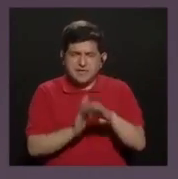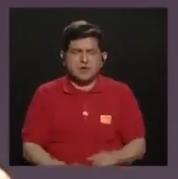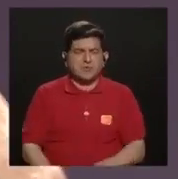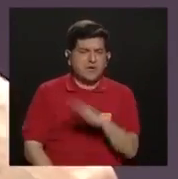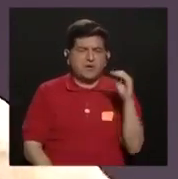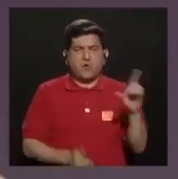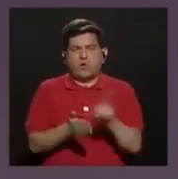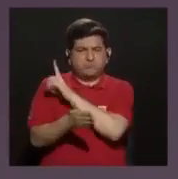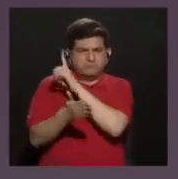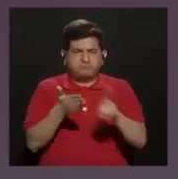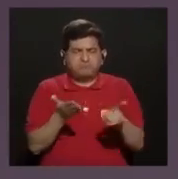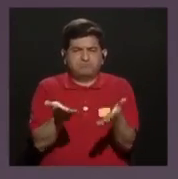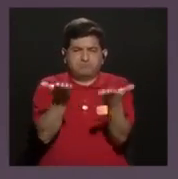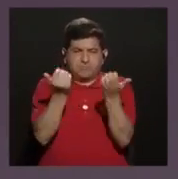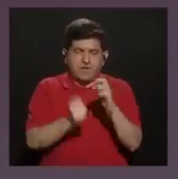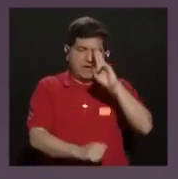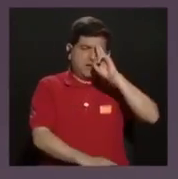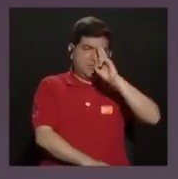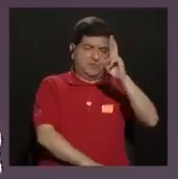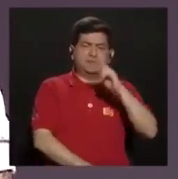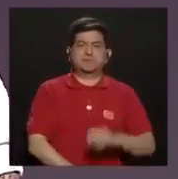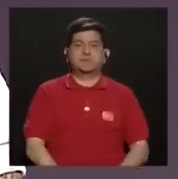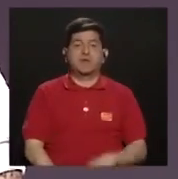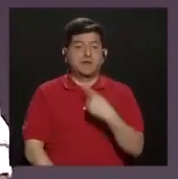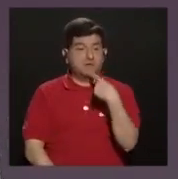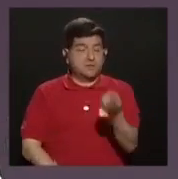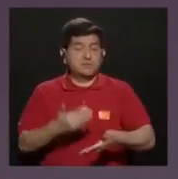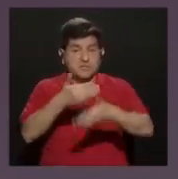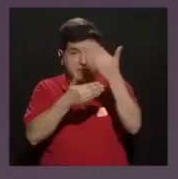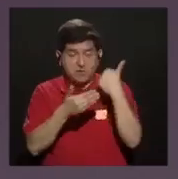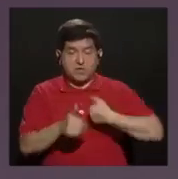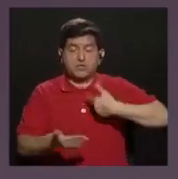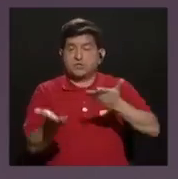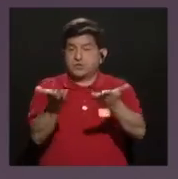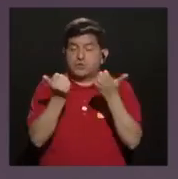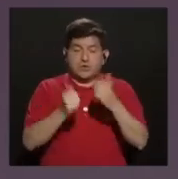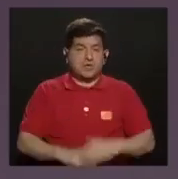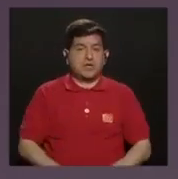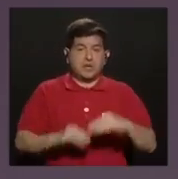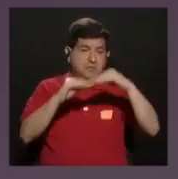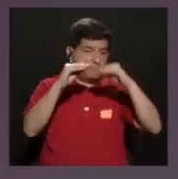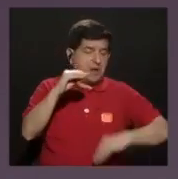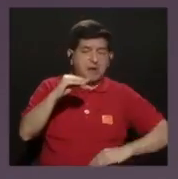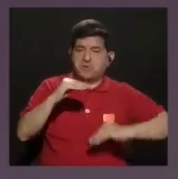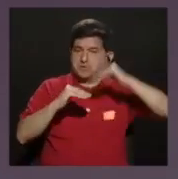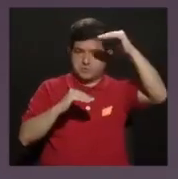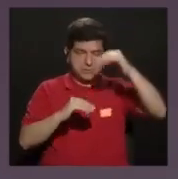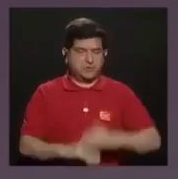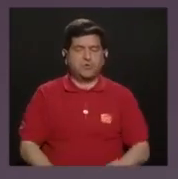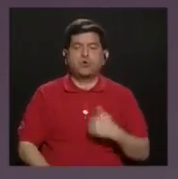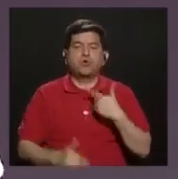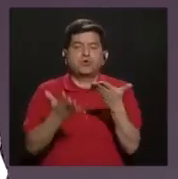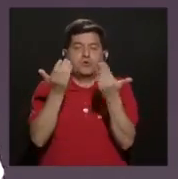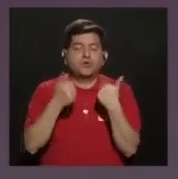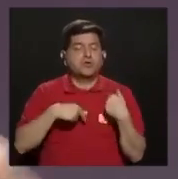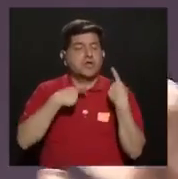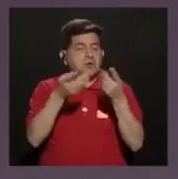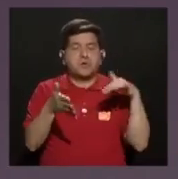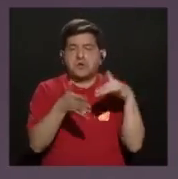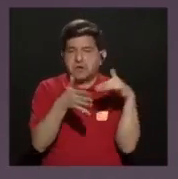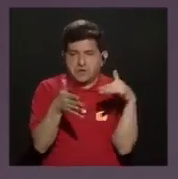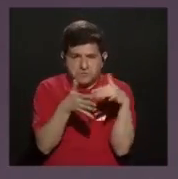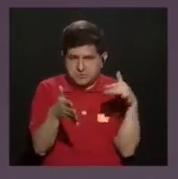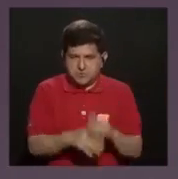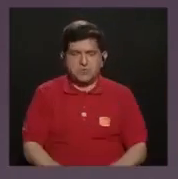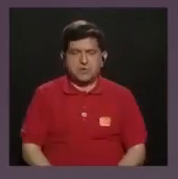y simplemente lo que queremos es ser respetadas. Lo dijo Antonella anteriormente, yo no quiero ni más ni menos. Yo simplemente quiero poder ir a estudiar con mi hijo